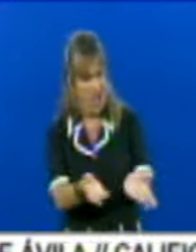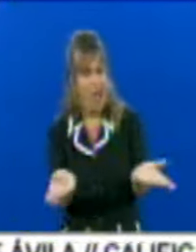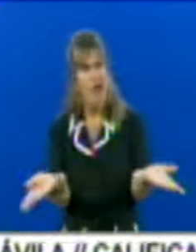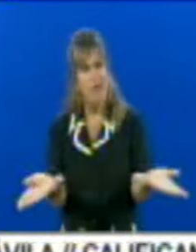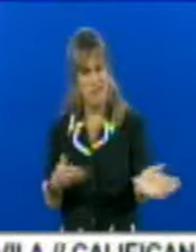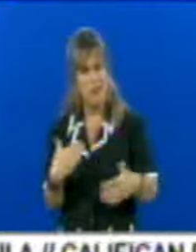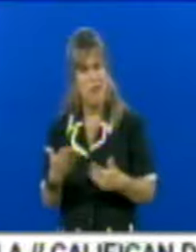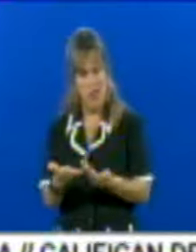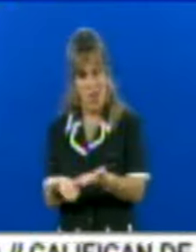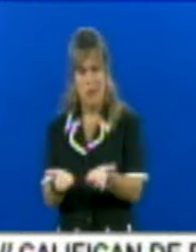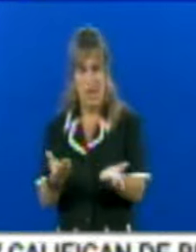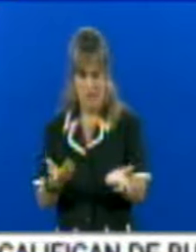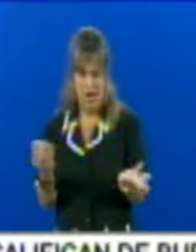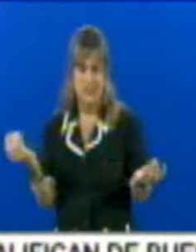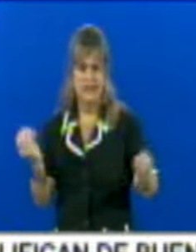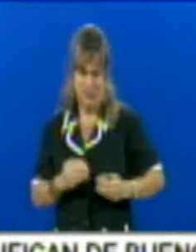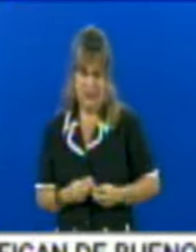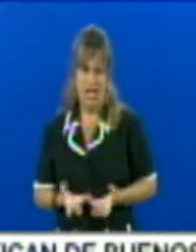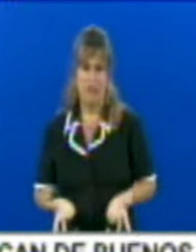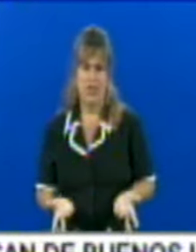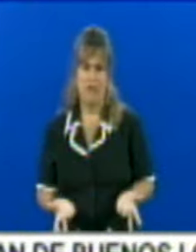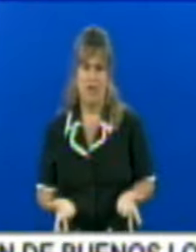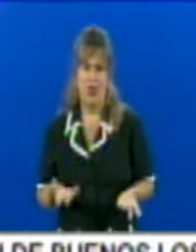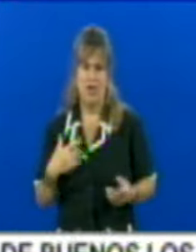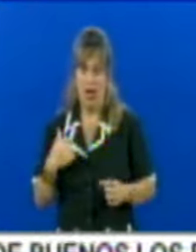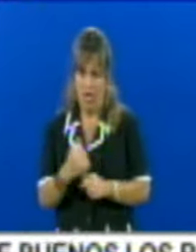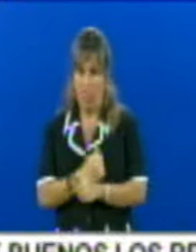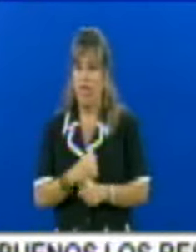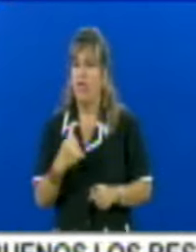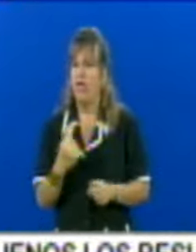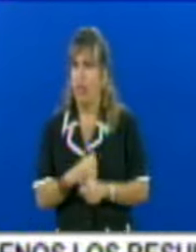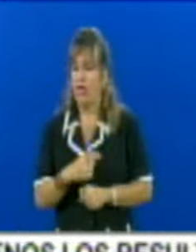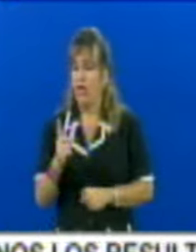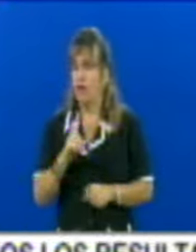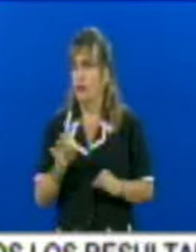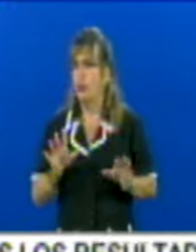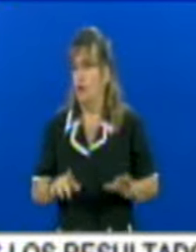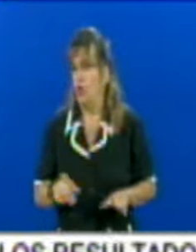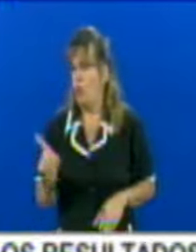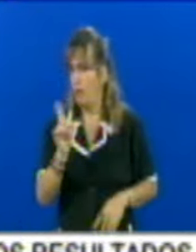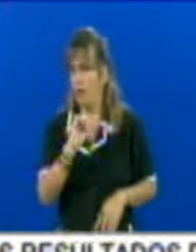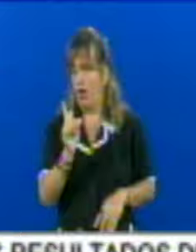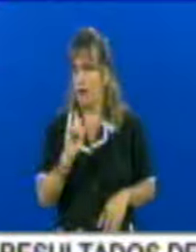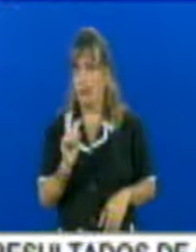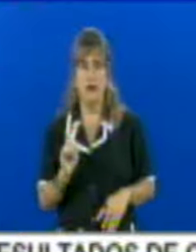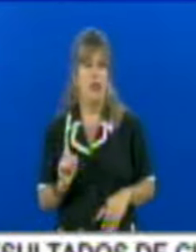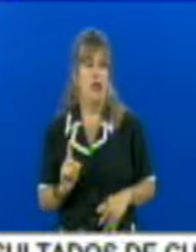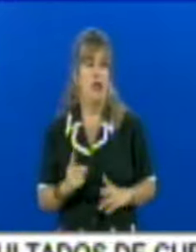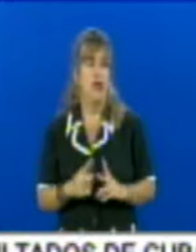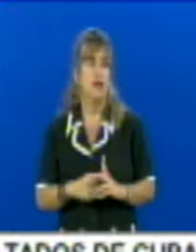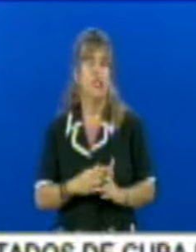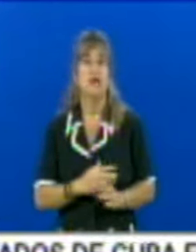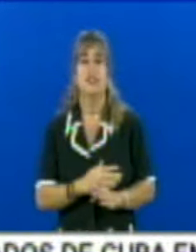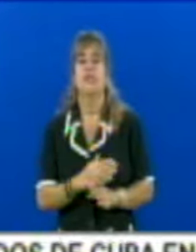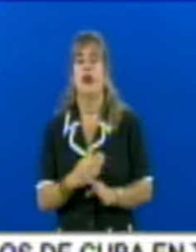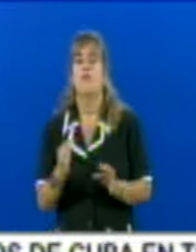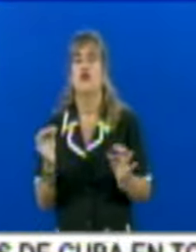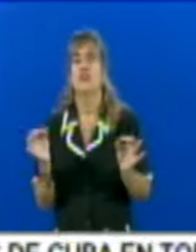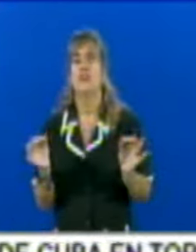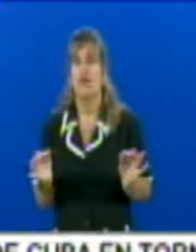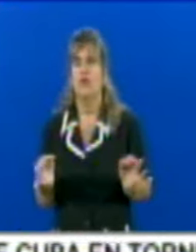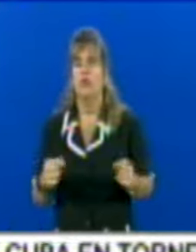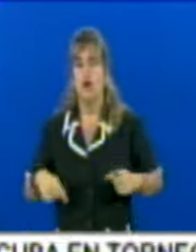a todos. Y así ha seguido una intensa jornada que no parará hasta tanto no estemos seguros